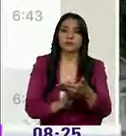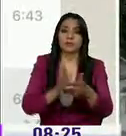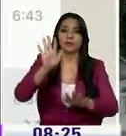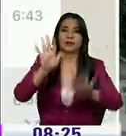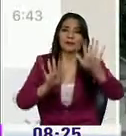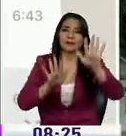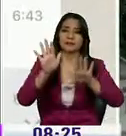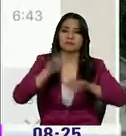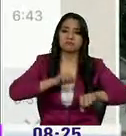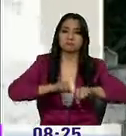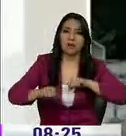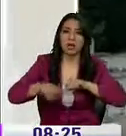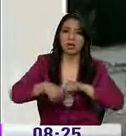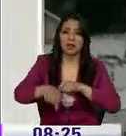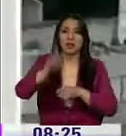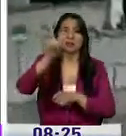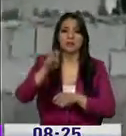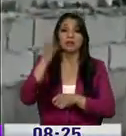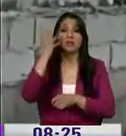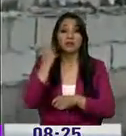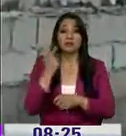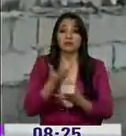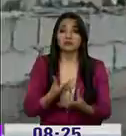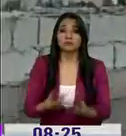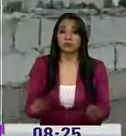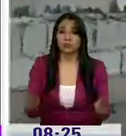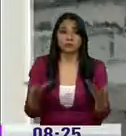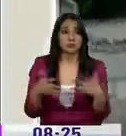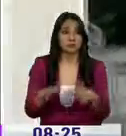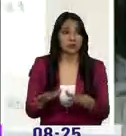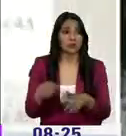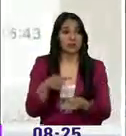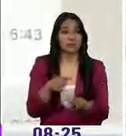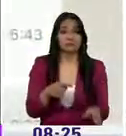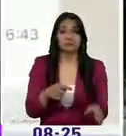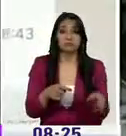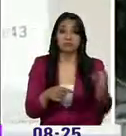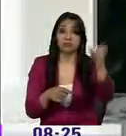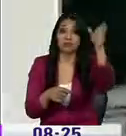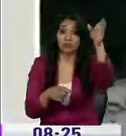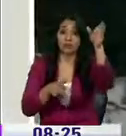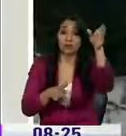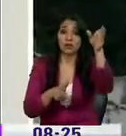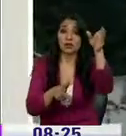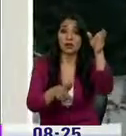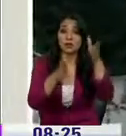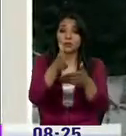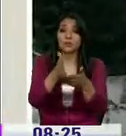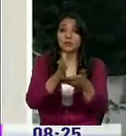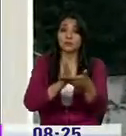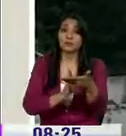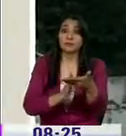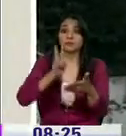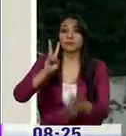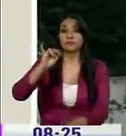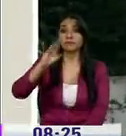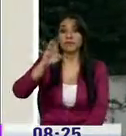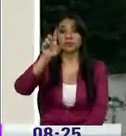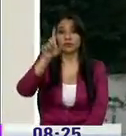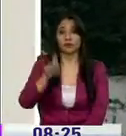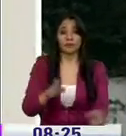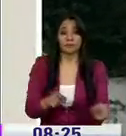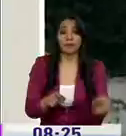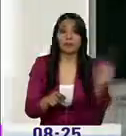20 días y nadie ha hecho absolutamente nada. Ahí está el poste, esto es esta vía que va a Guayabamba, vía la Victoria, ni el poste